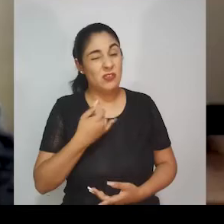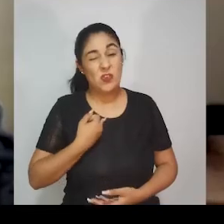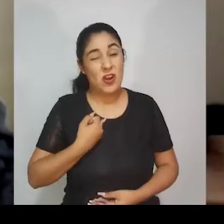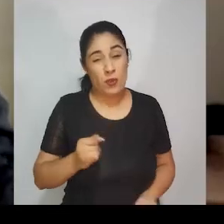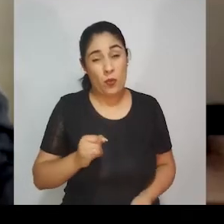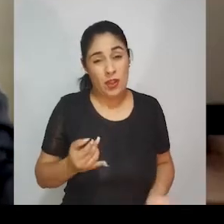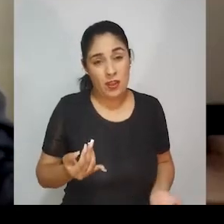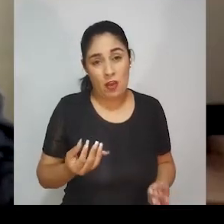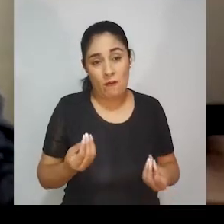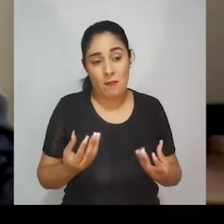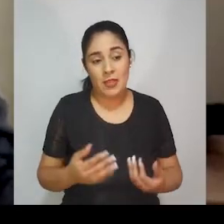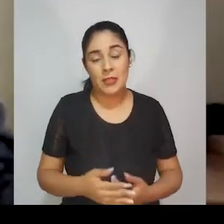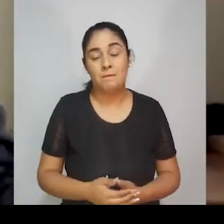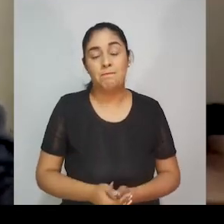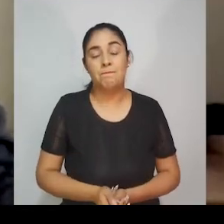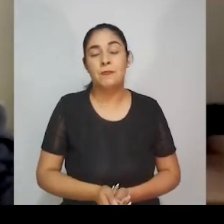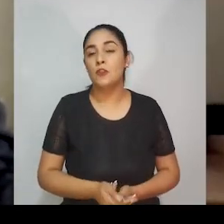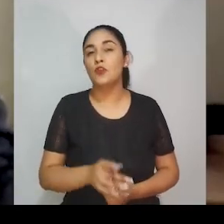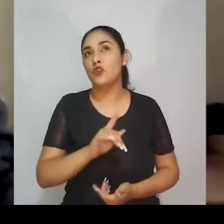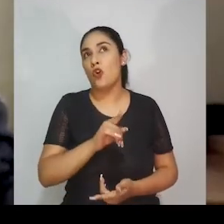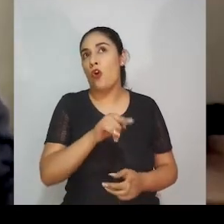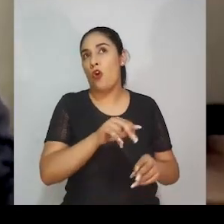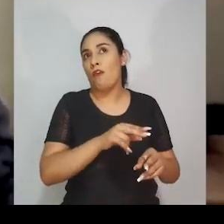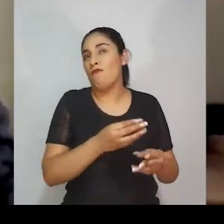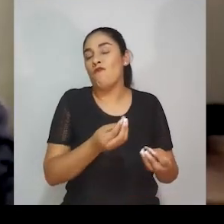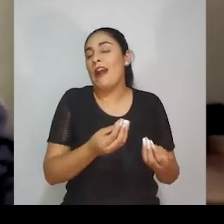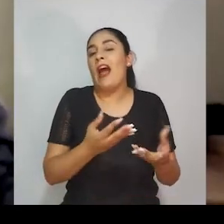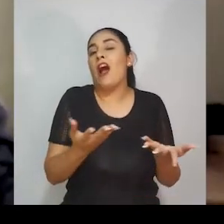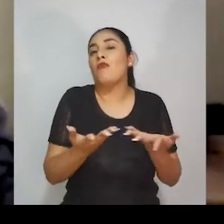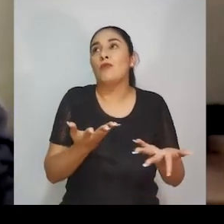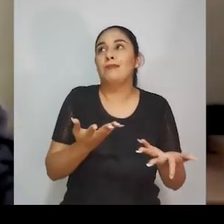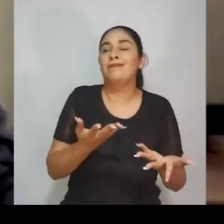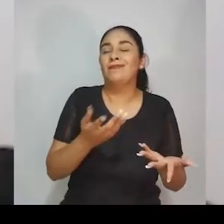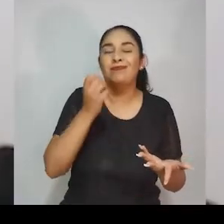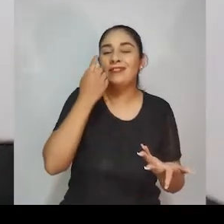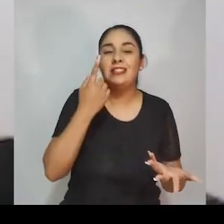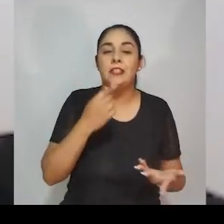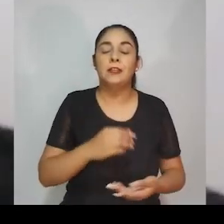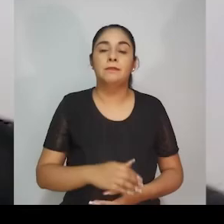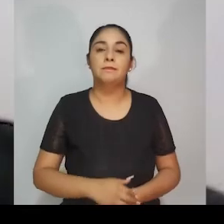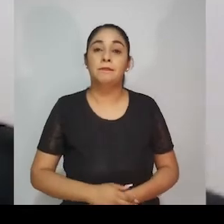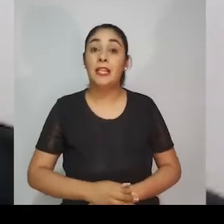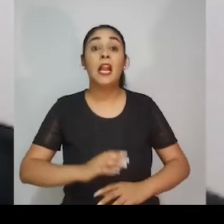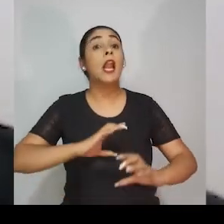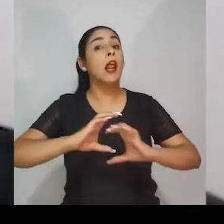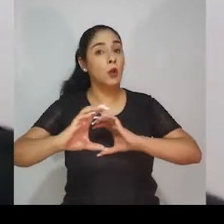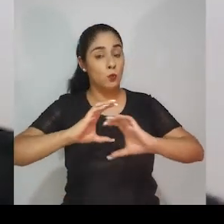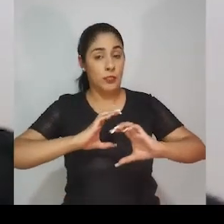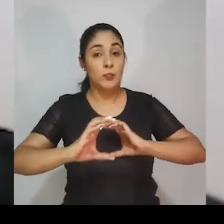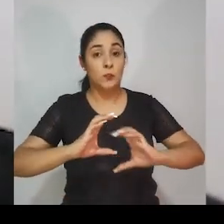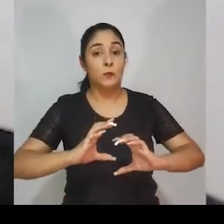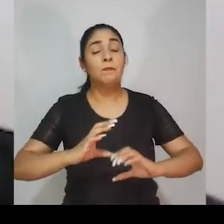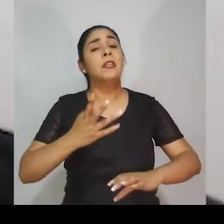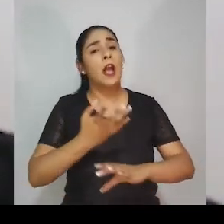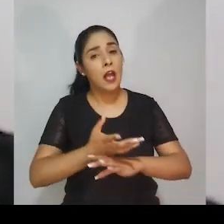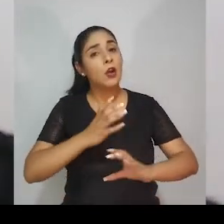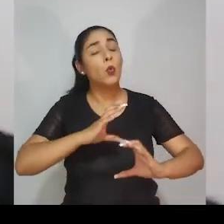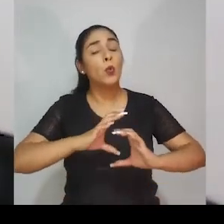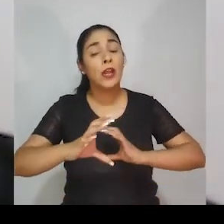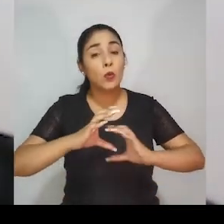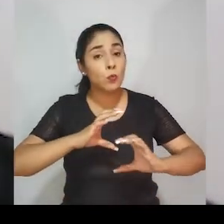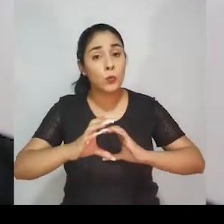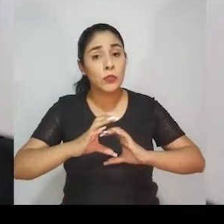no le gustaría a ella, obviamente. No lo tomaría de buena forma tampoco. La comunicación, tener una